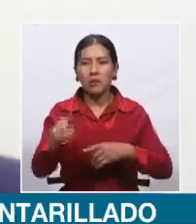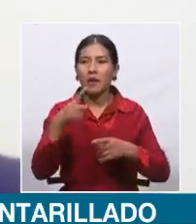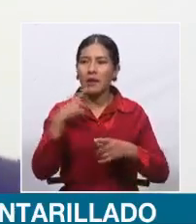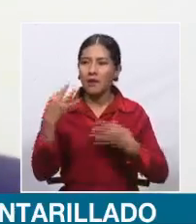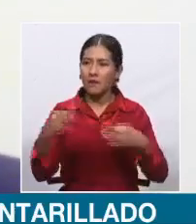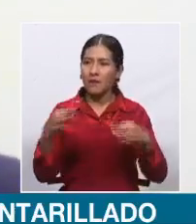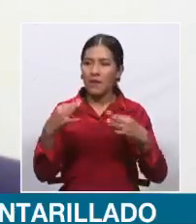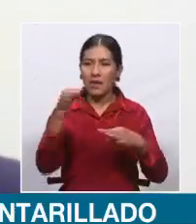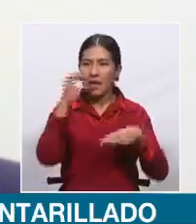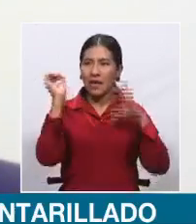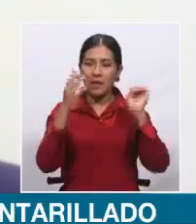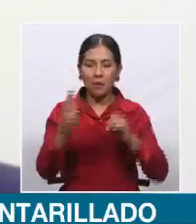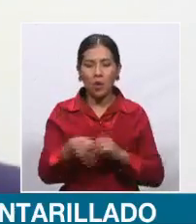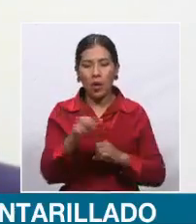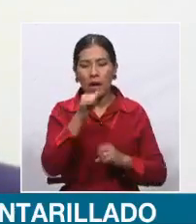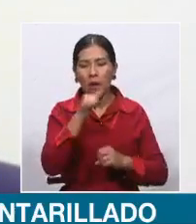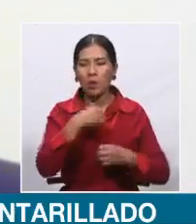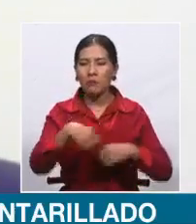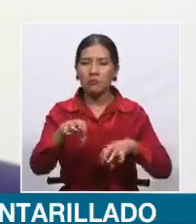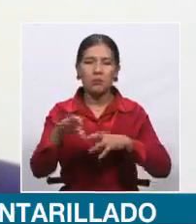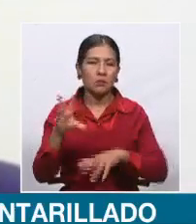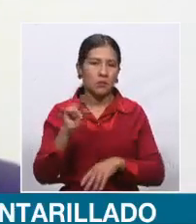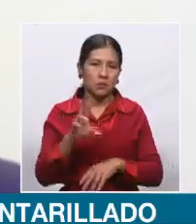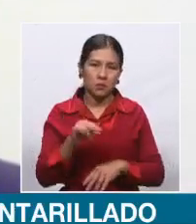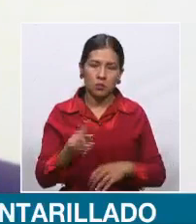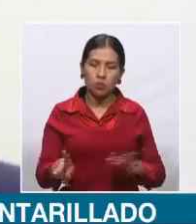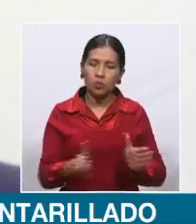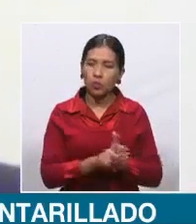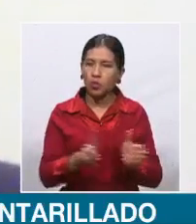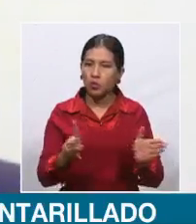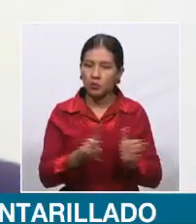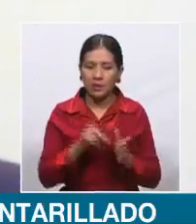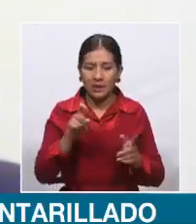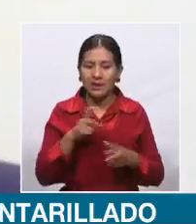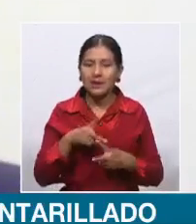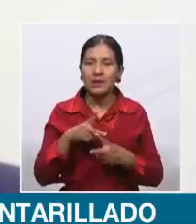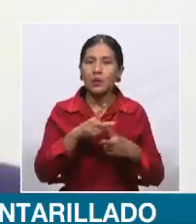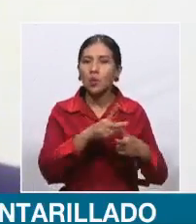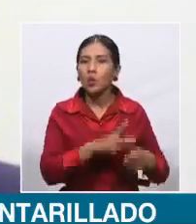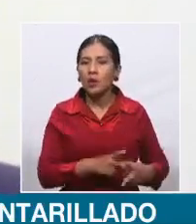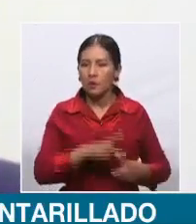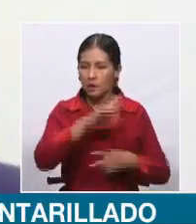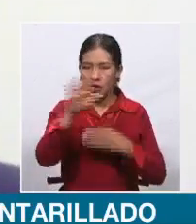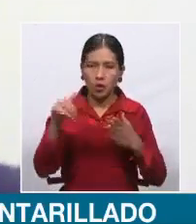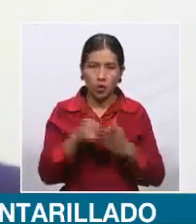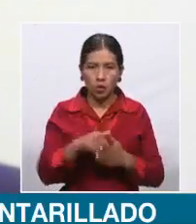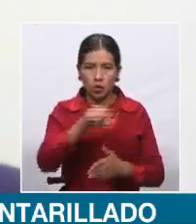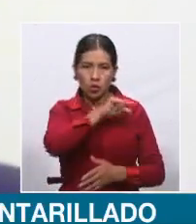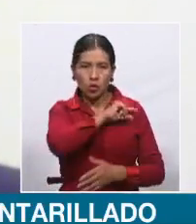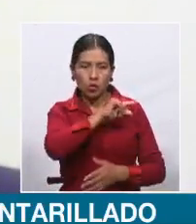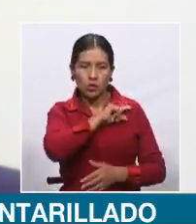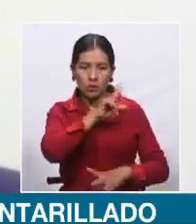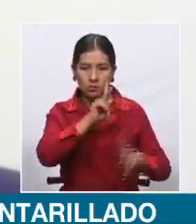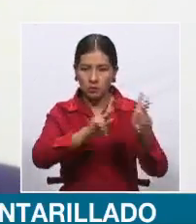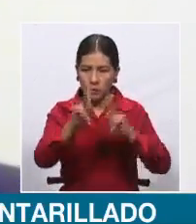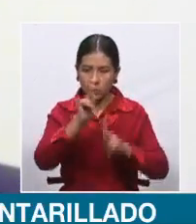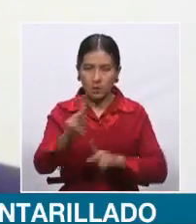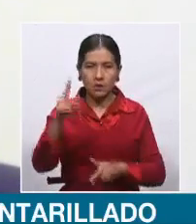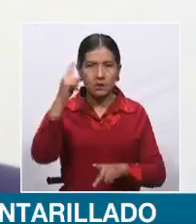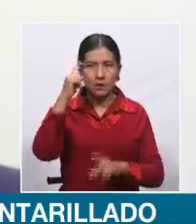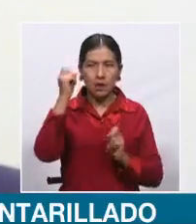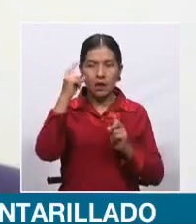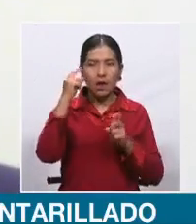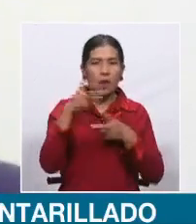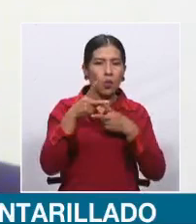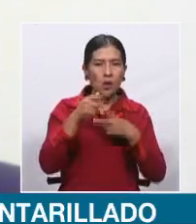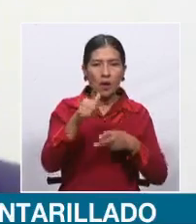festividades de carnaval. Entonces, eso también, con eso, ¿qué estamos haciendo? Estamos llamando a nuestra población, a la conciencia, a